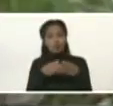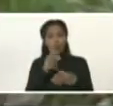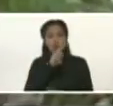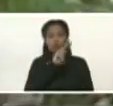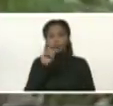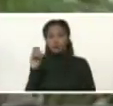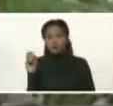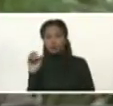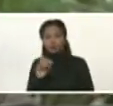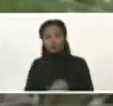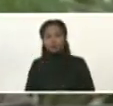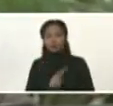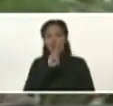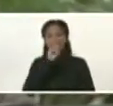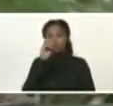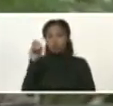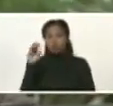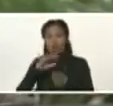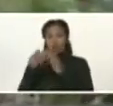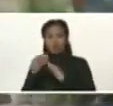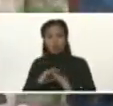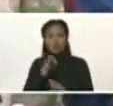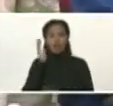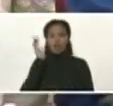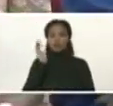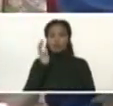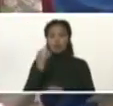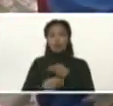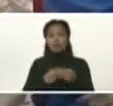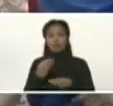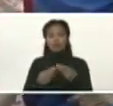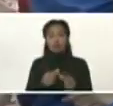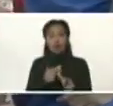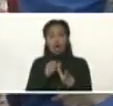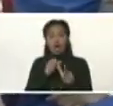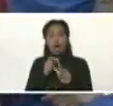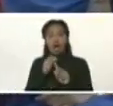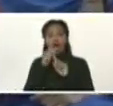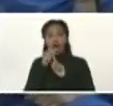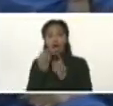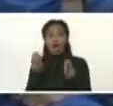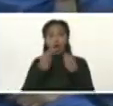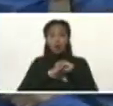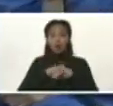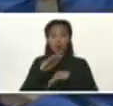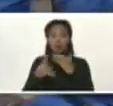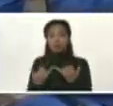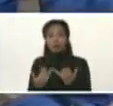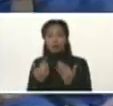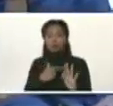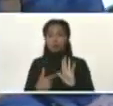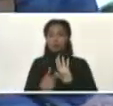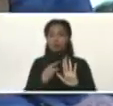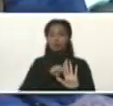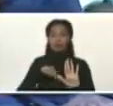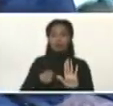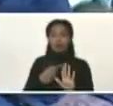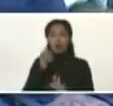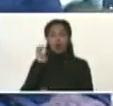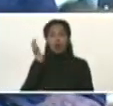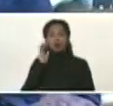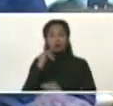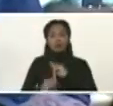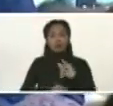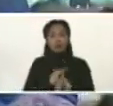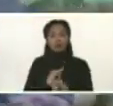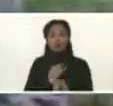200, presidente, en las comunidades en asamblea. Y las conclusiones, la presentamos al Congreso Internacional